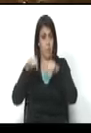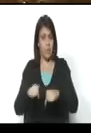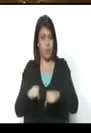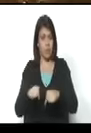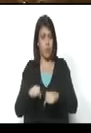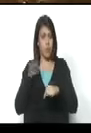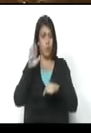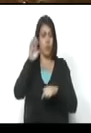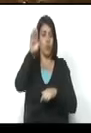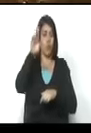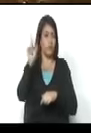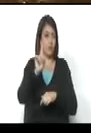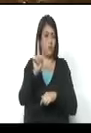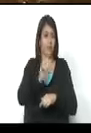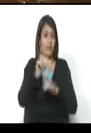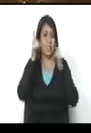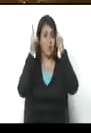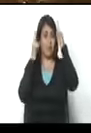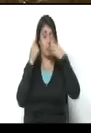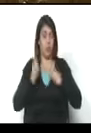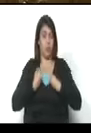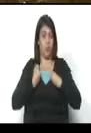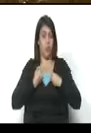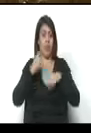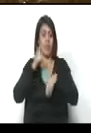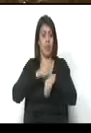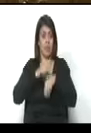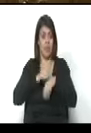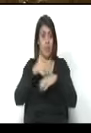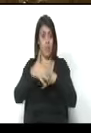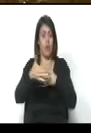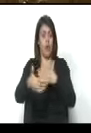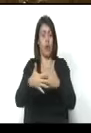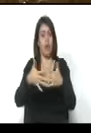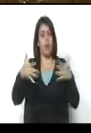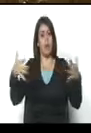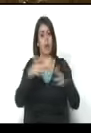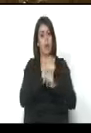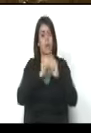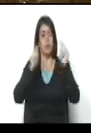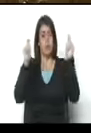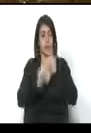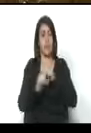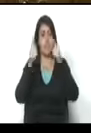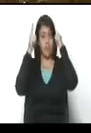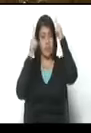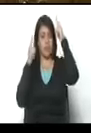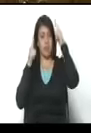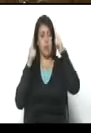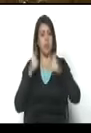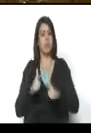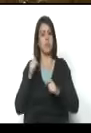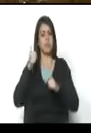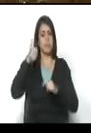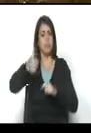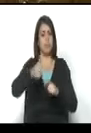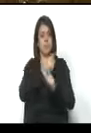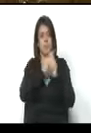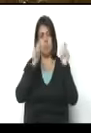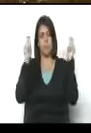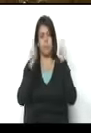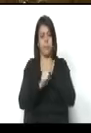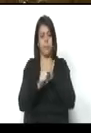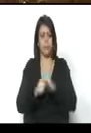presente o de futuro. Chávez vivió el tiempo de las grandes transformaciones. Chávez fue una perenne